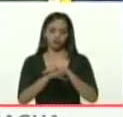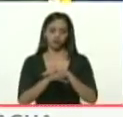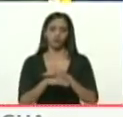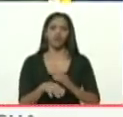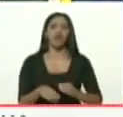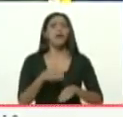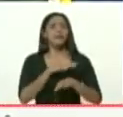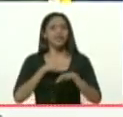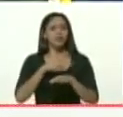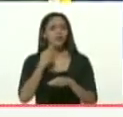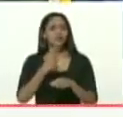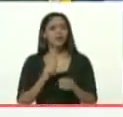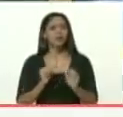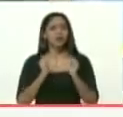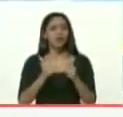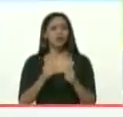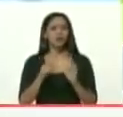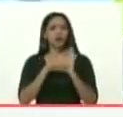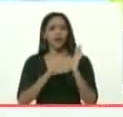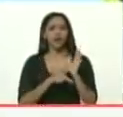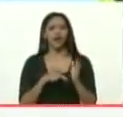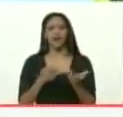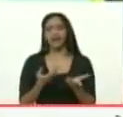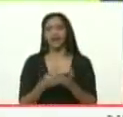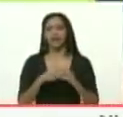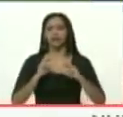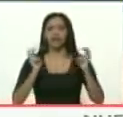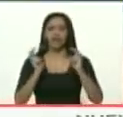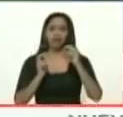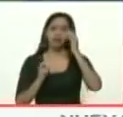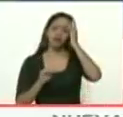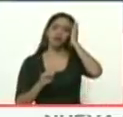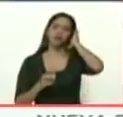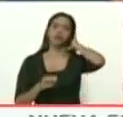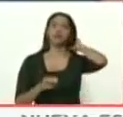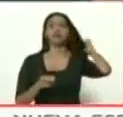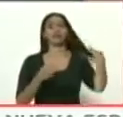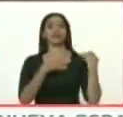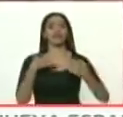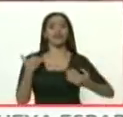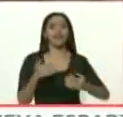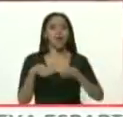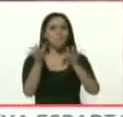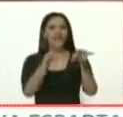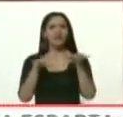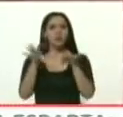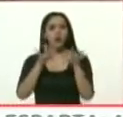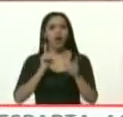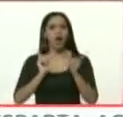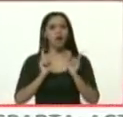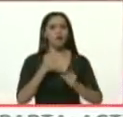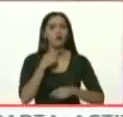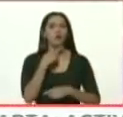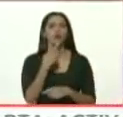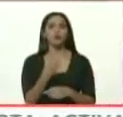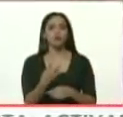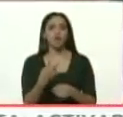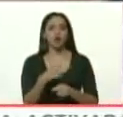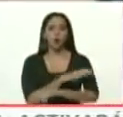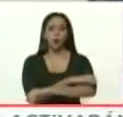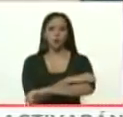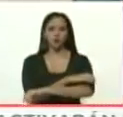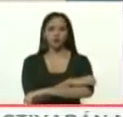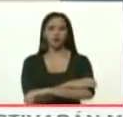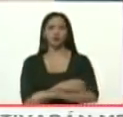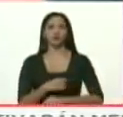que se pretendió politizar, que se manipuló de alguna manera a través de algunos voceros de la derecha y